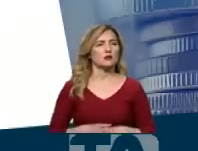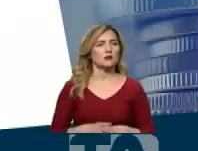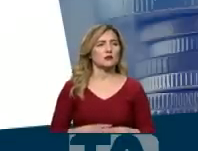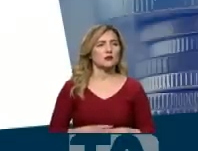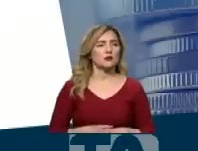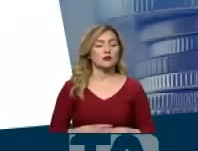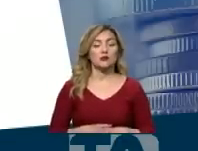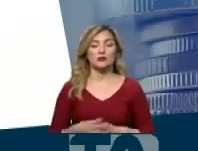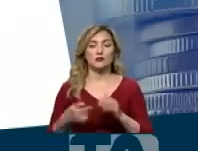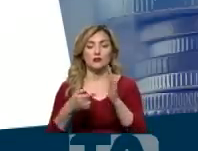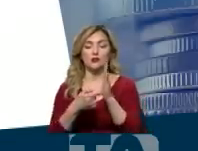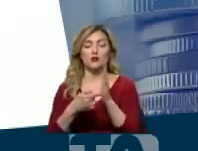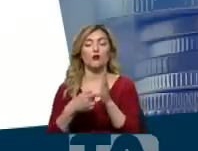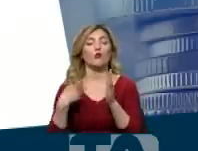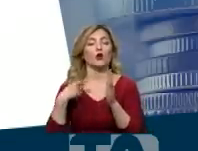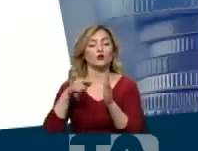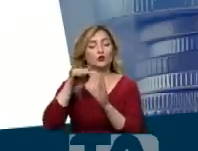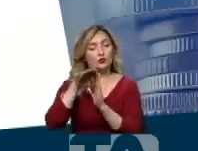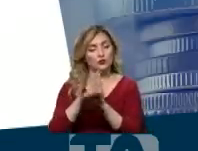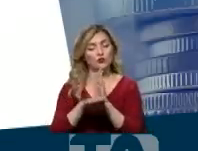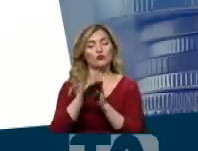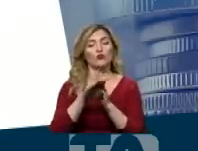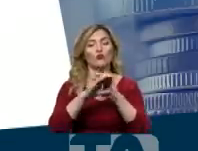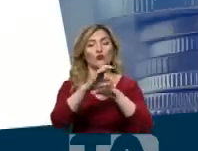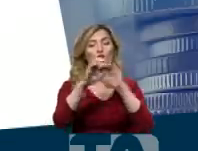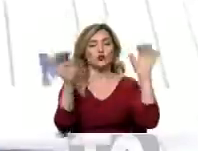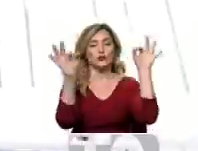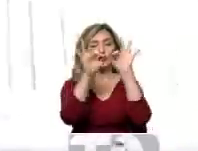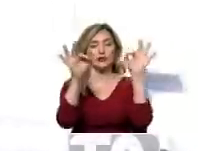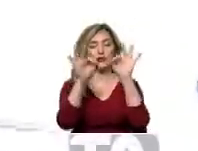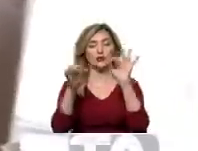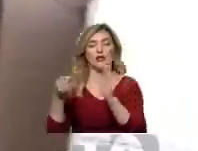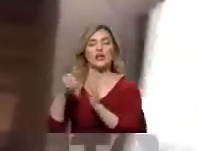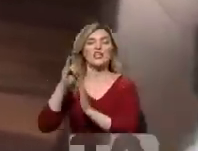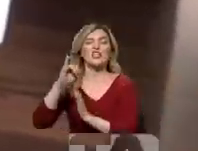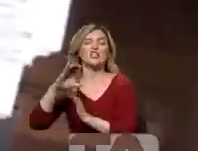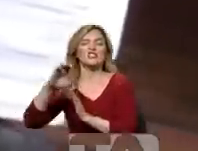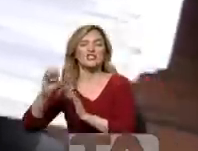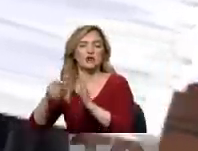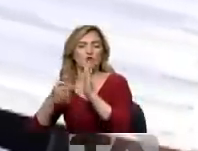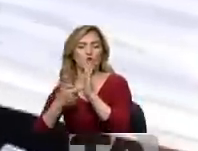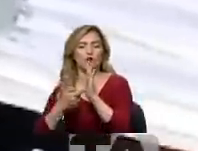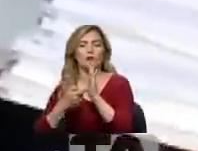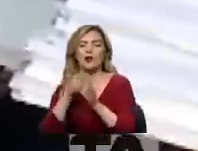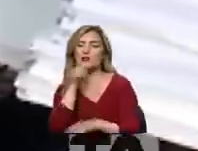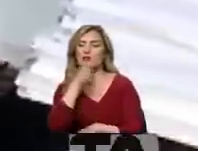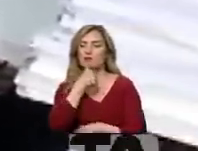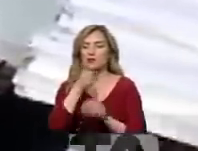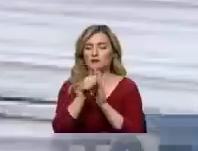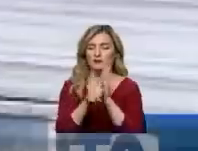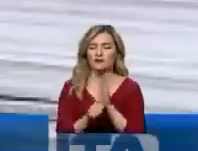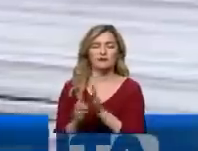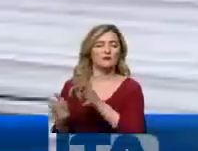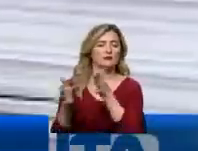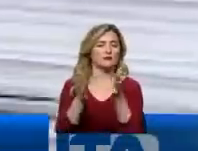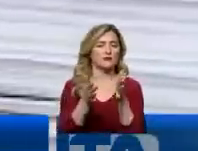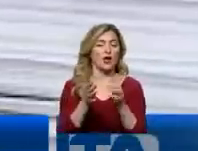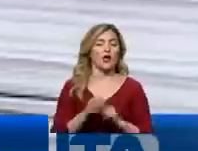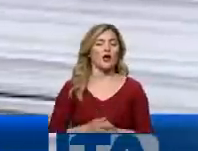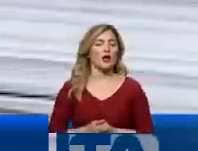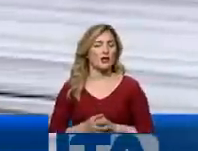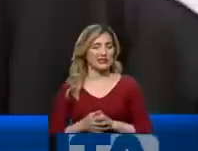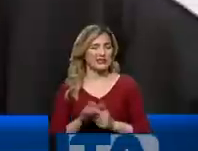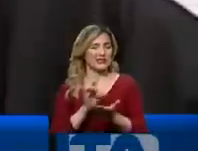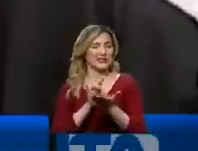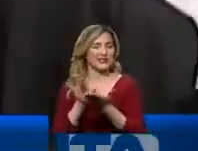para buses eléctricos y el ICE para la cerveza artesanal. En lo referente a la optimización de la masa salarial, señaló que aún se